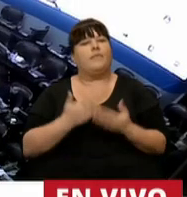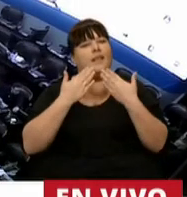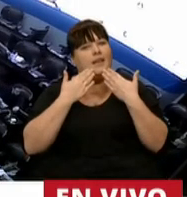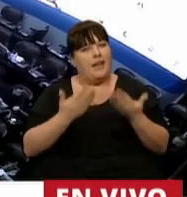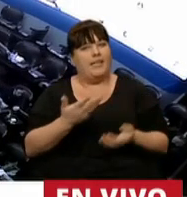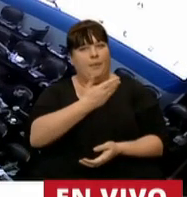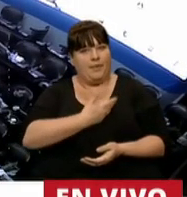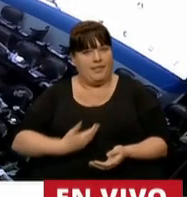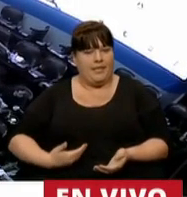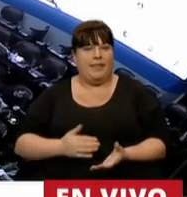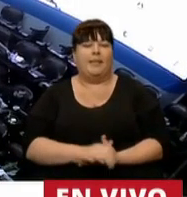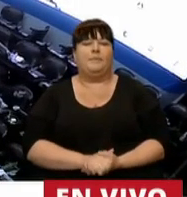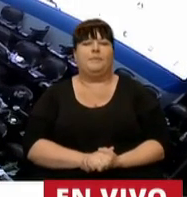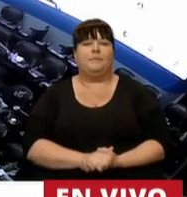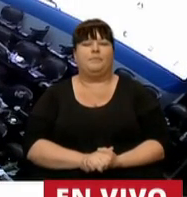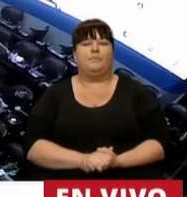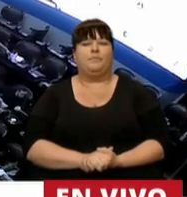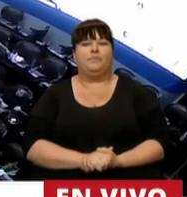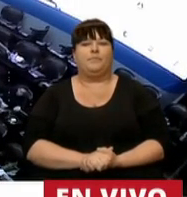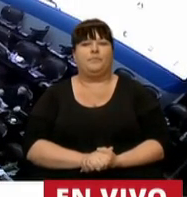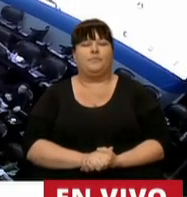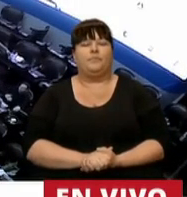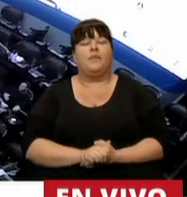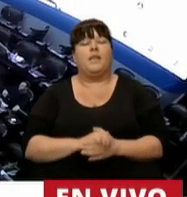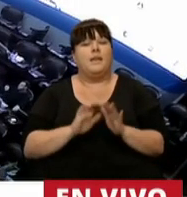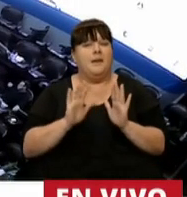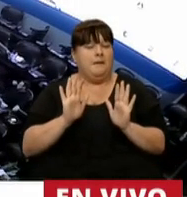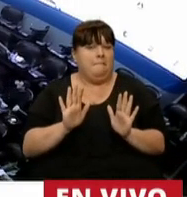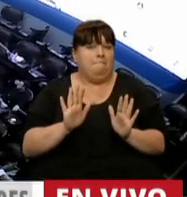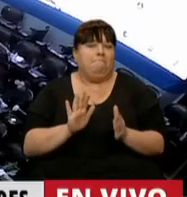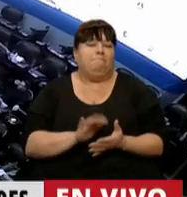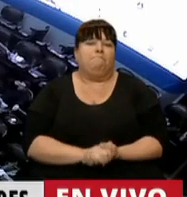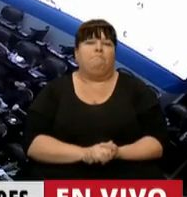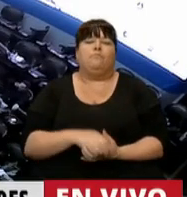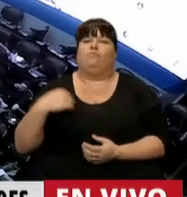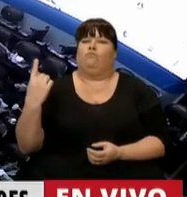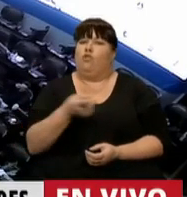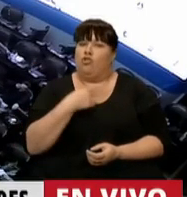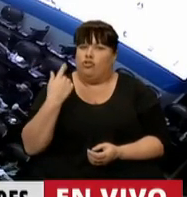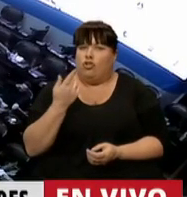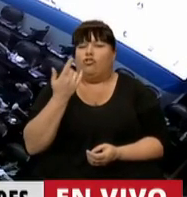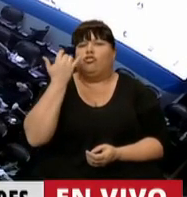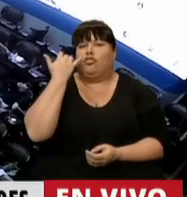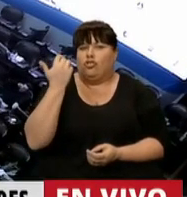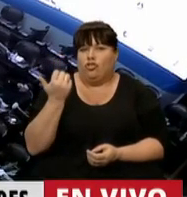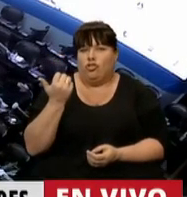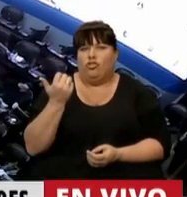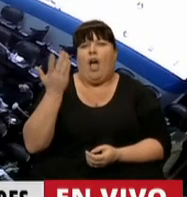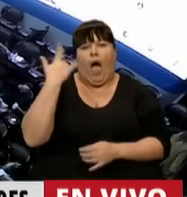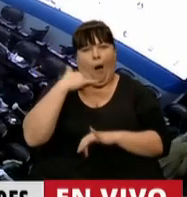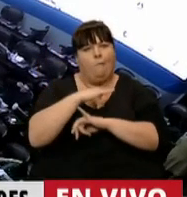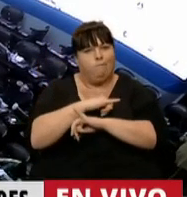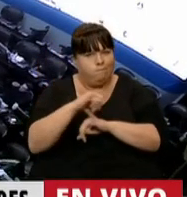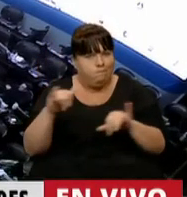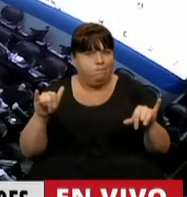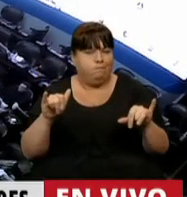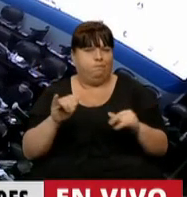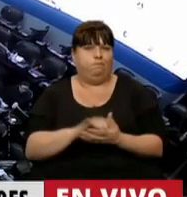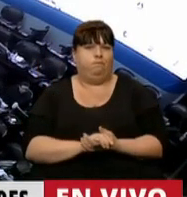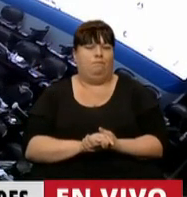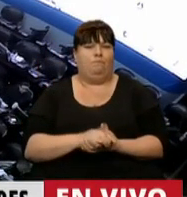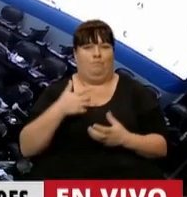Gracias, señor presidente. Miren, nosotros ya hemos anunciado